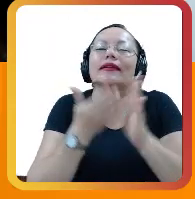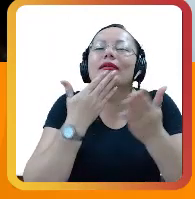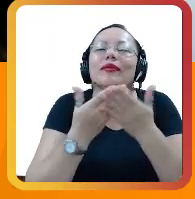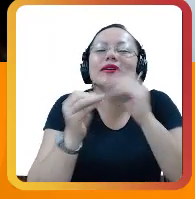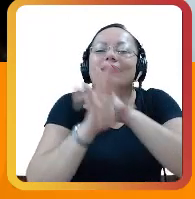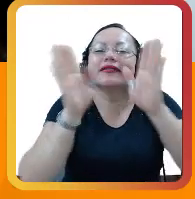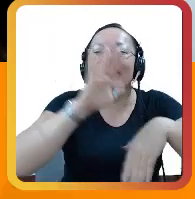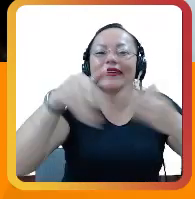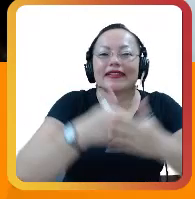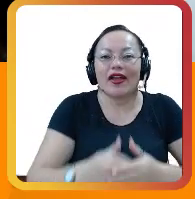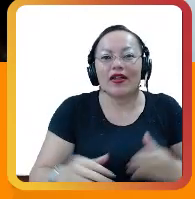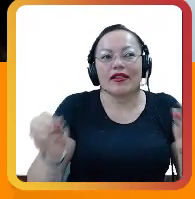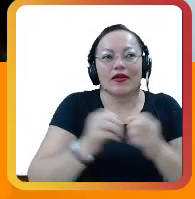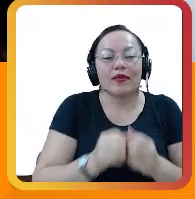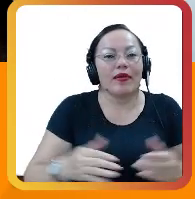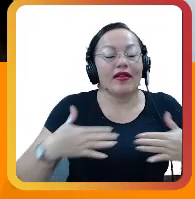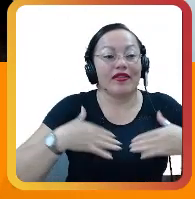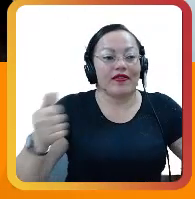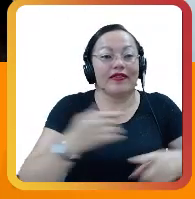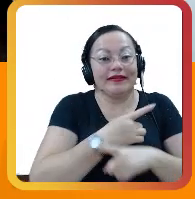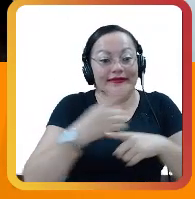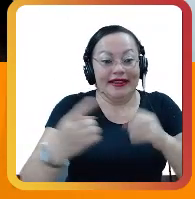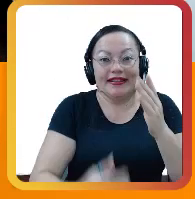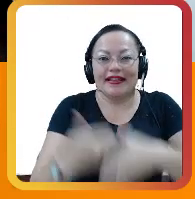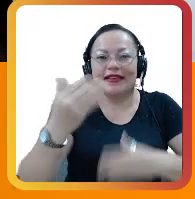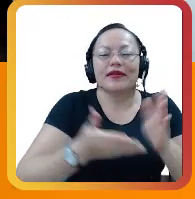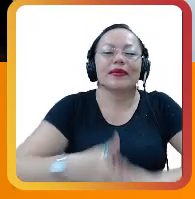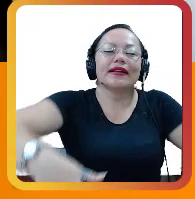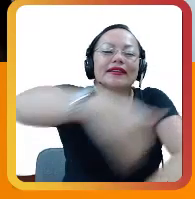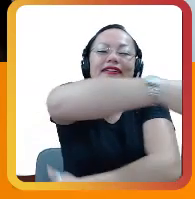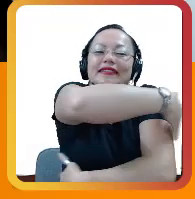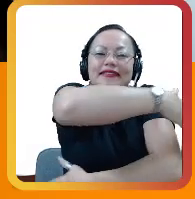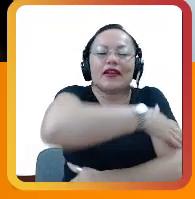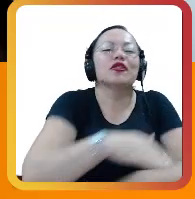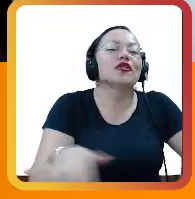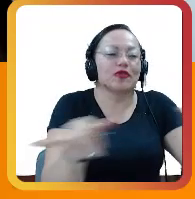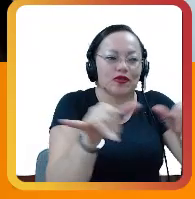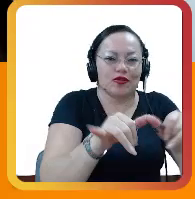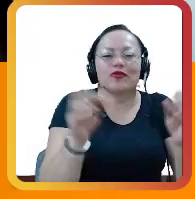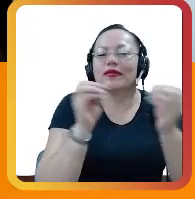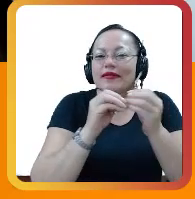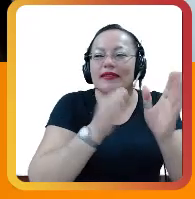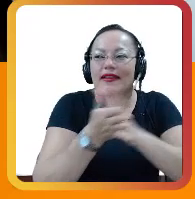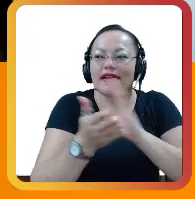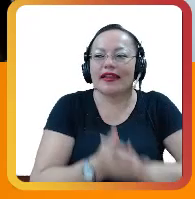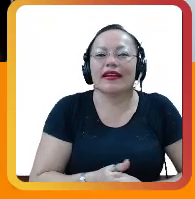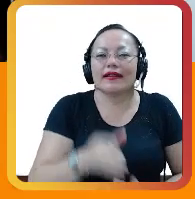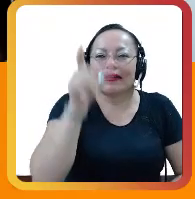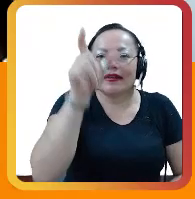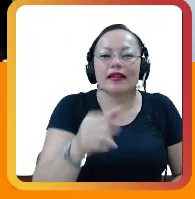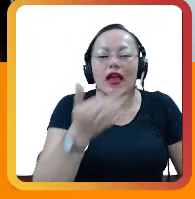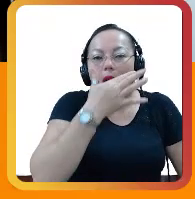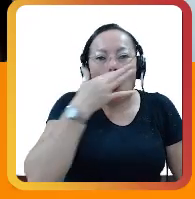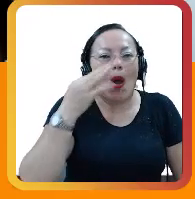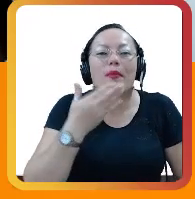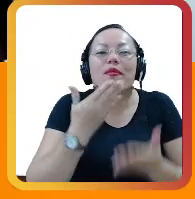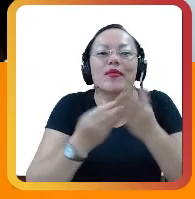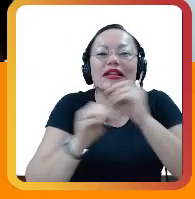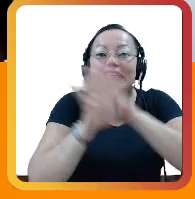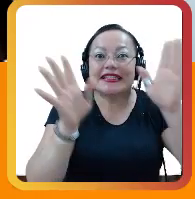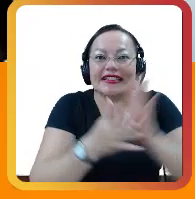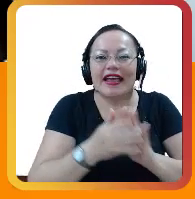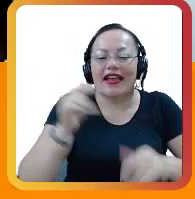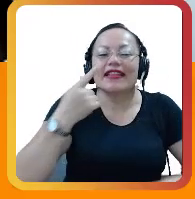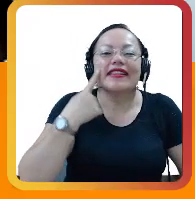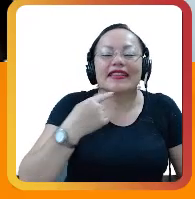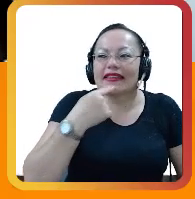para todos, feliz inicio de semana, un abrazo para ti también, Carlos. Alejandro Acuña dice, hola, buenos días, el día de hoy